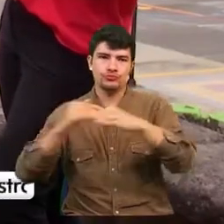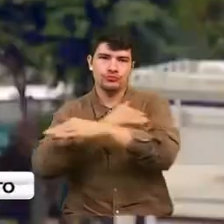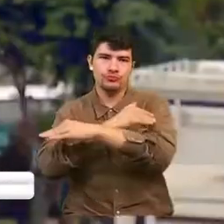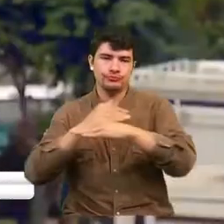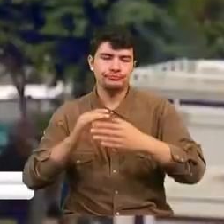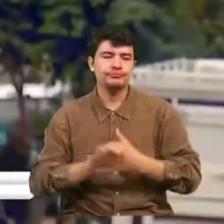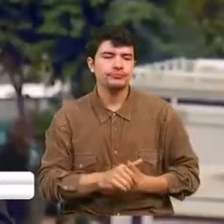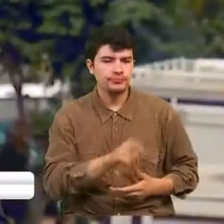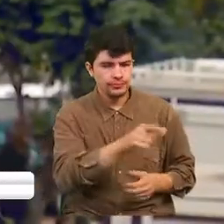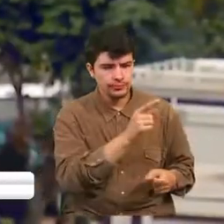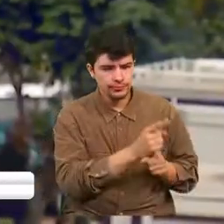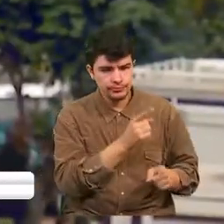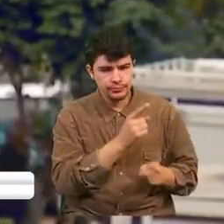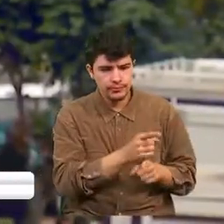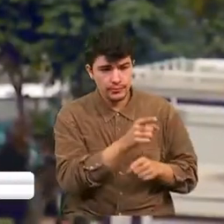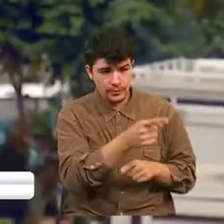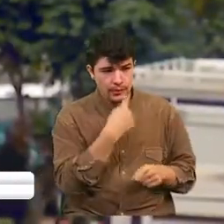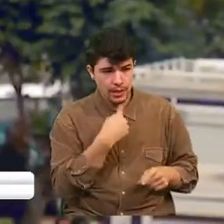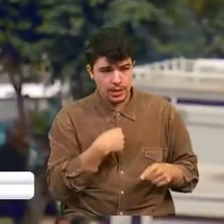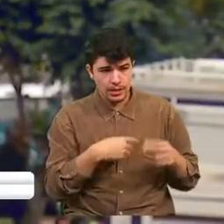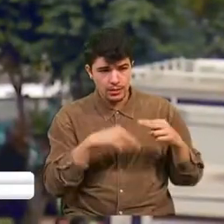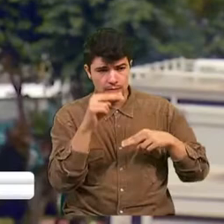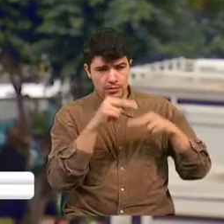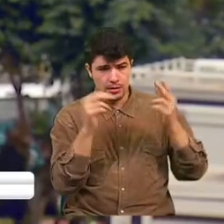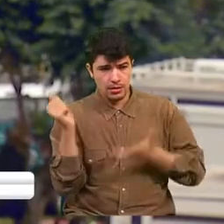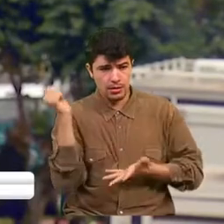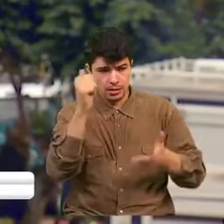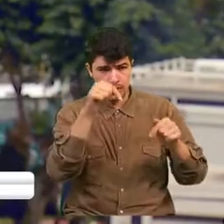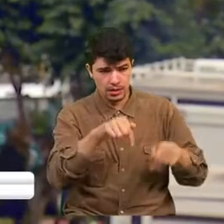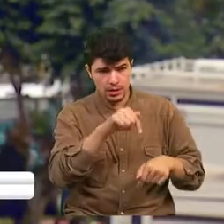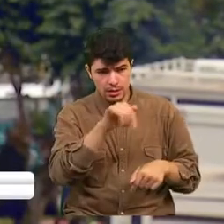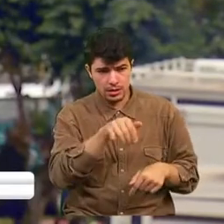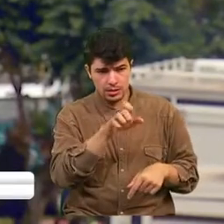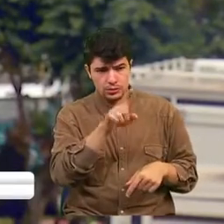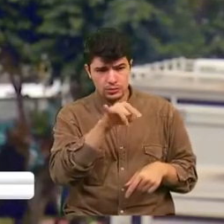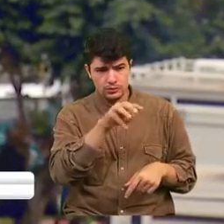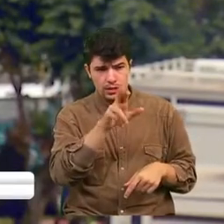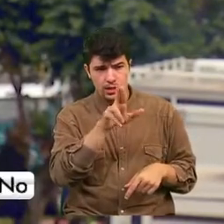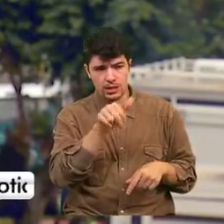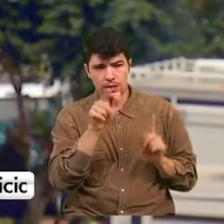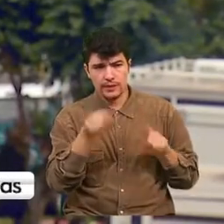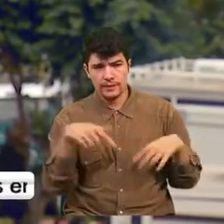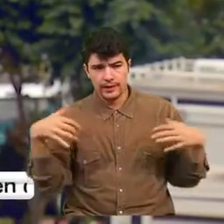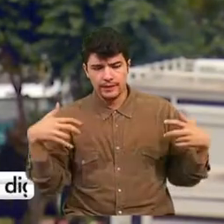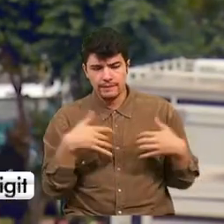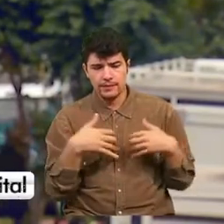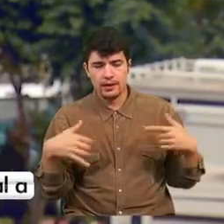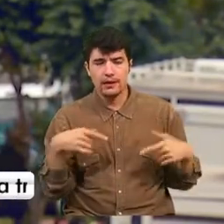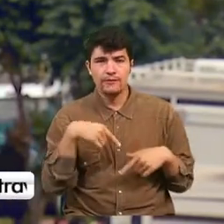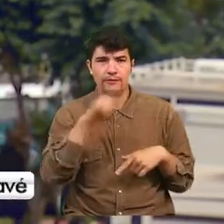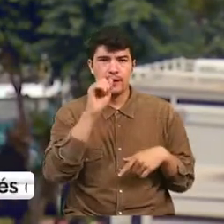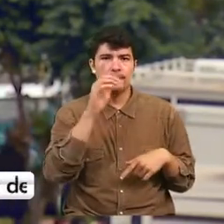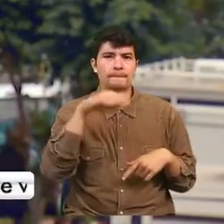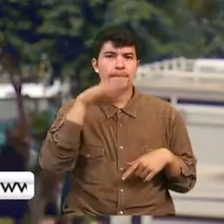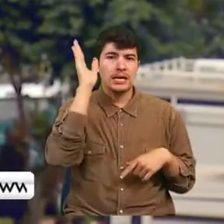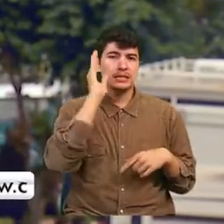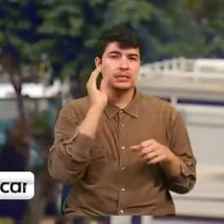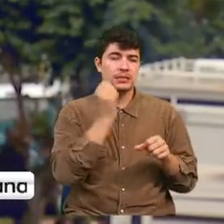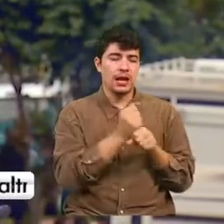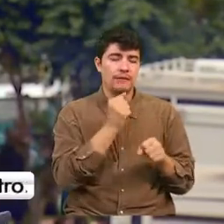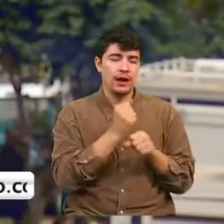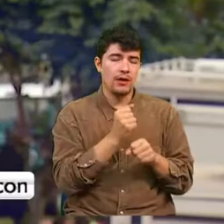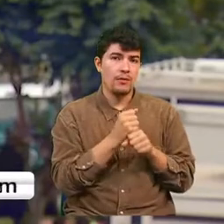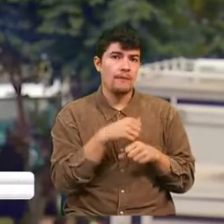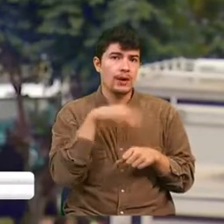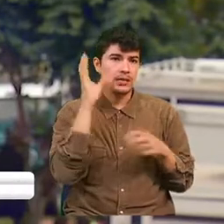las vías, el tema de la inversión en infraestructura vial aquí en Jesús María y en la provincia de Vélez, fue una de las obras que más llamó la atención